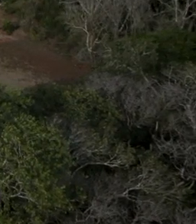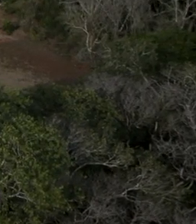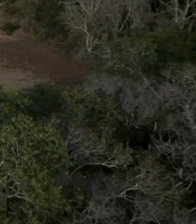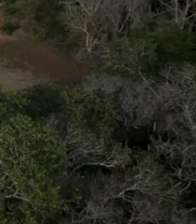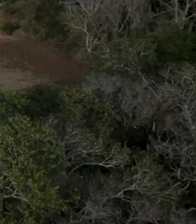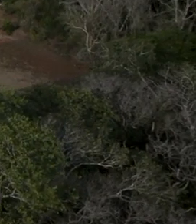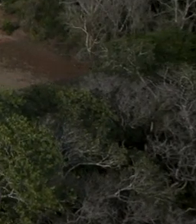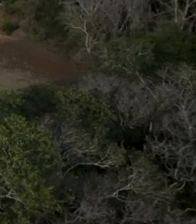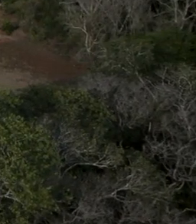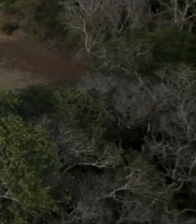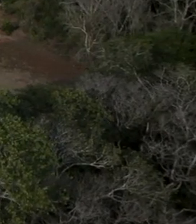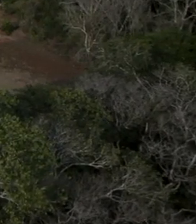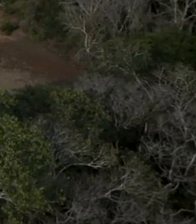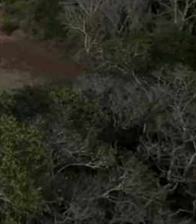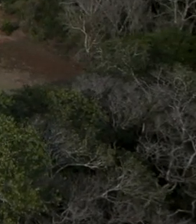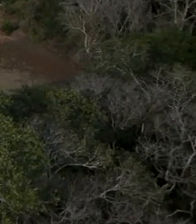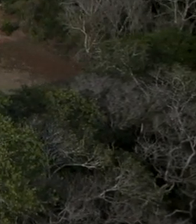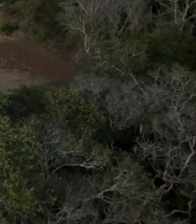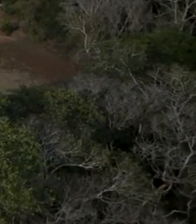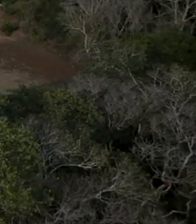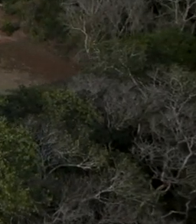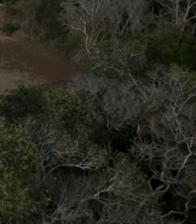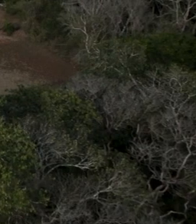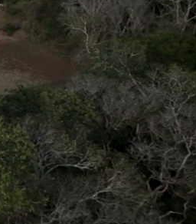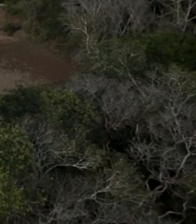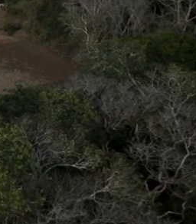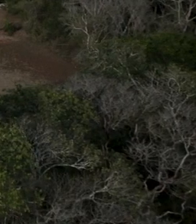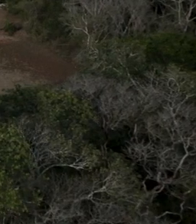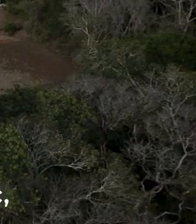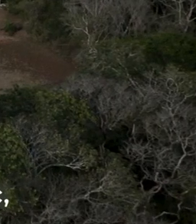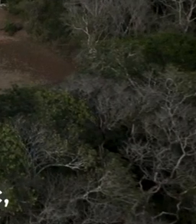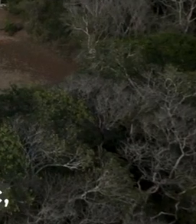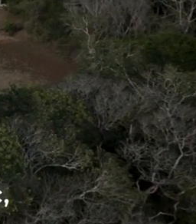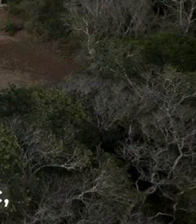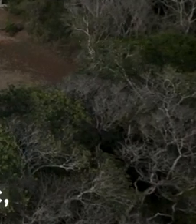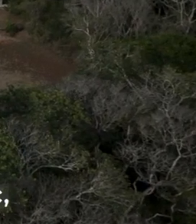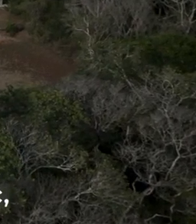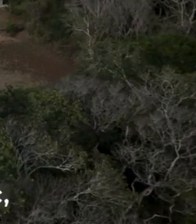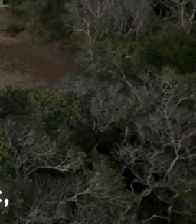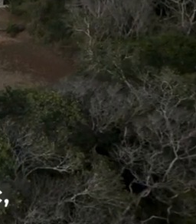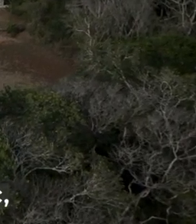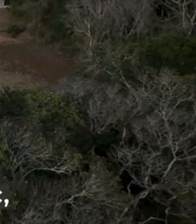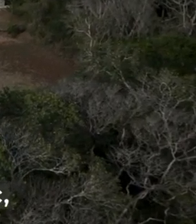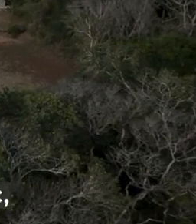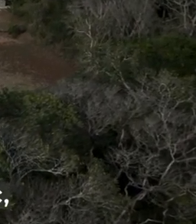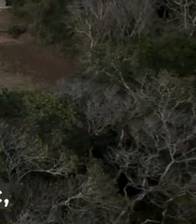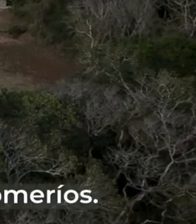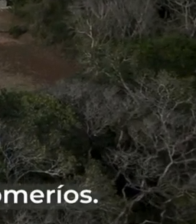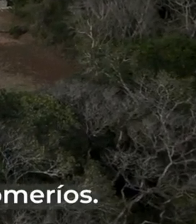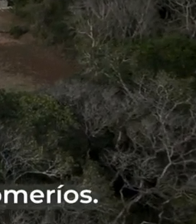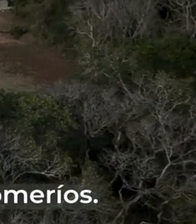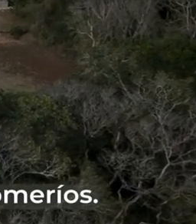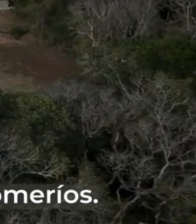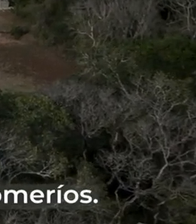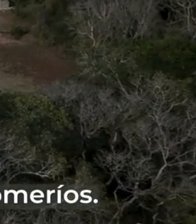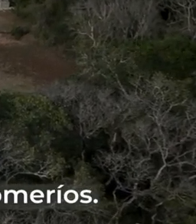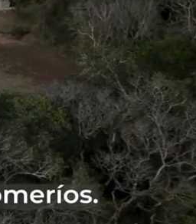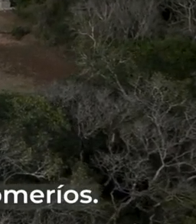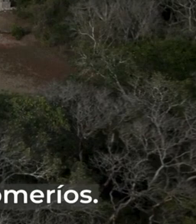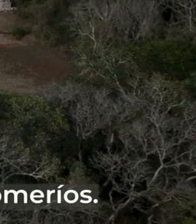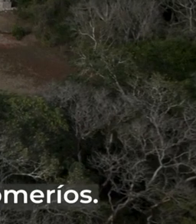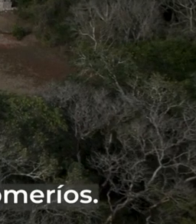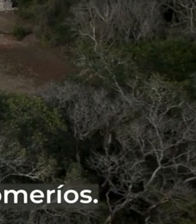Sayil es otra de las antiguas ciudades de la cultura maya peninsular que forma parte de la región del Puuc, asentada en un